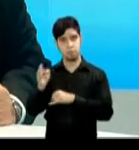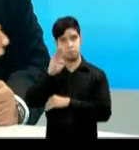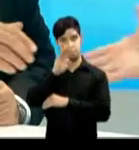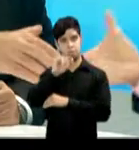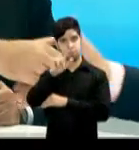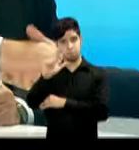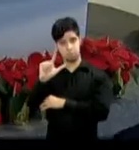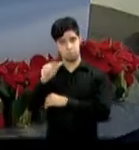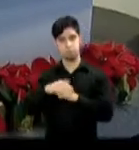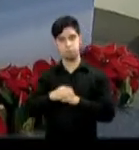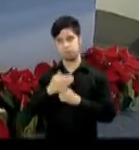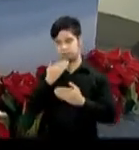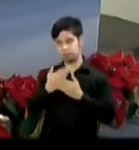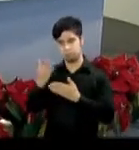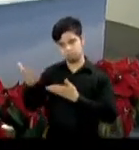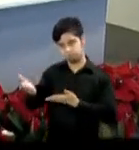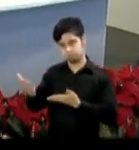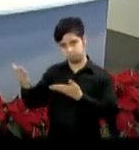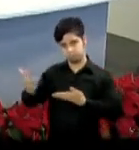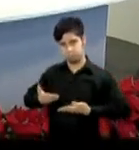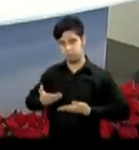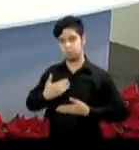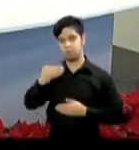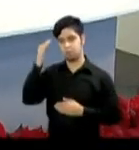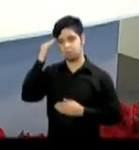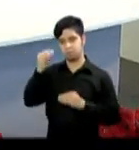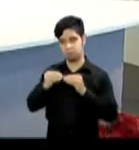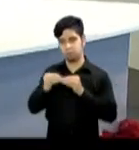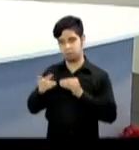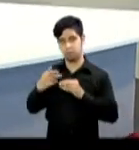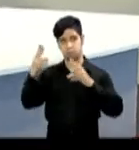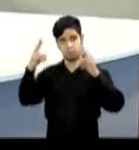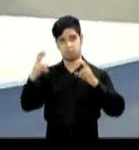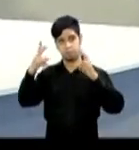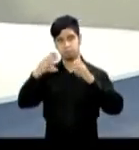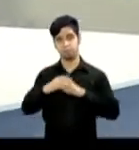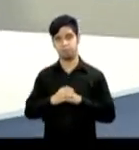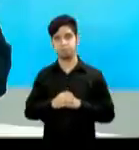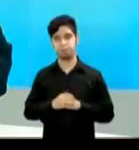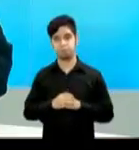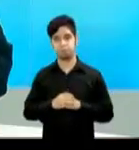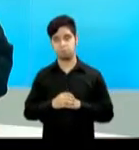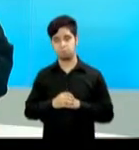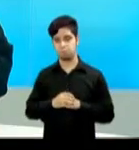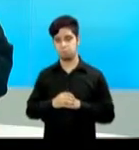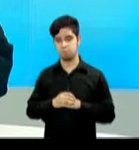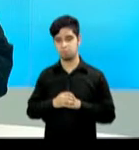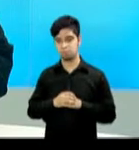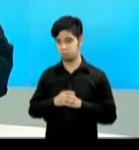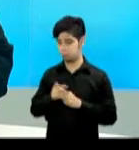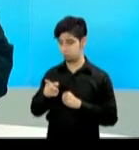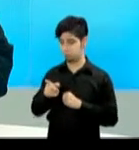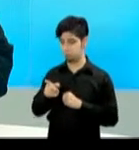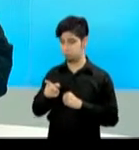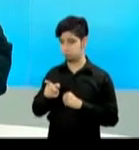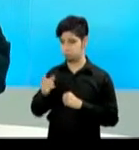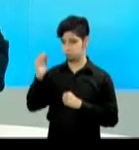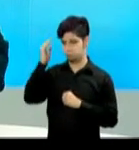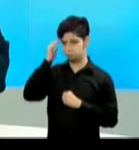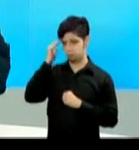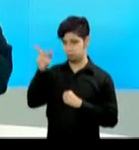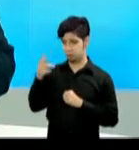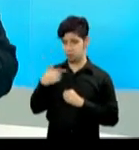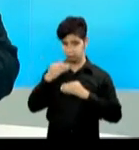siempre que nos dé su oportunidad de conocer un poco más sobre este tema. Buenas tardes, David. Bueno, su conocimiento nos permite orientar a la